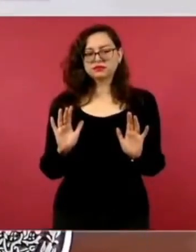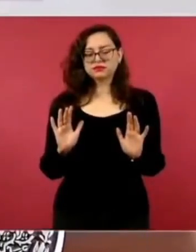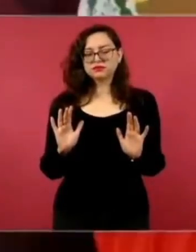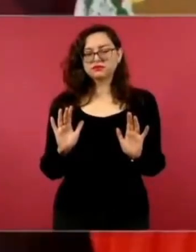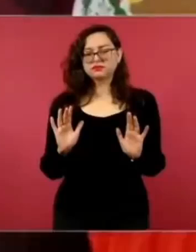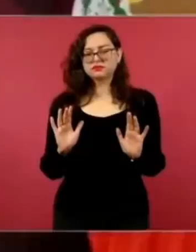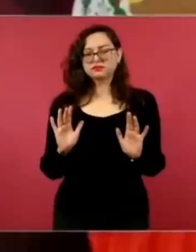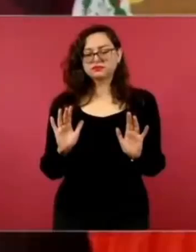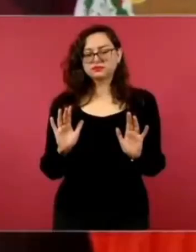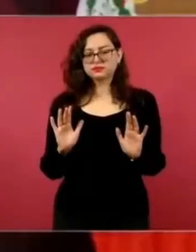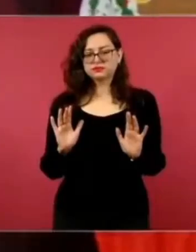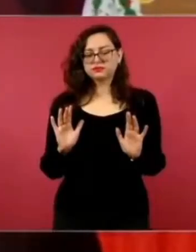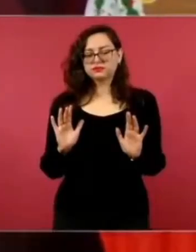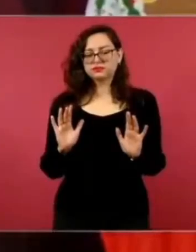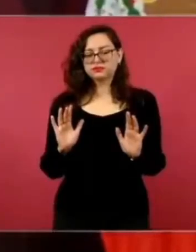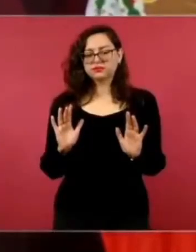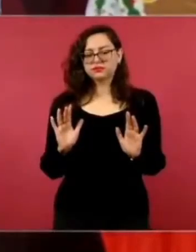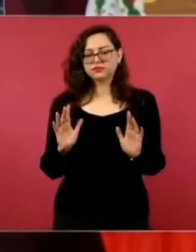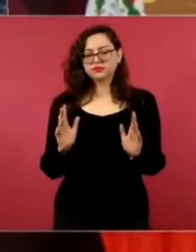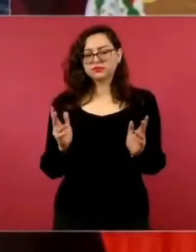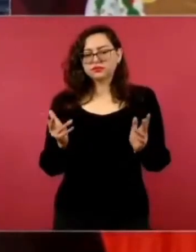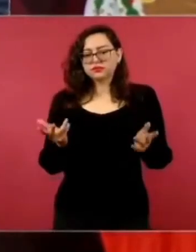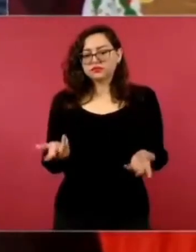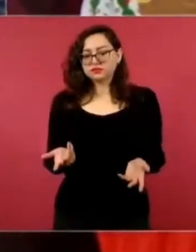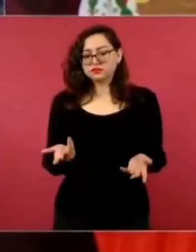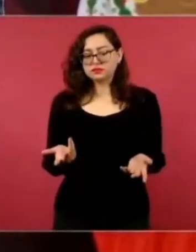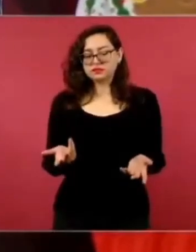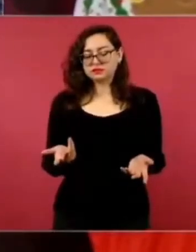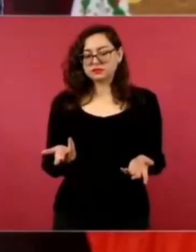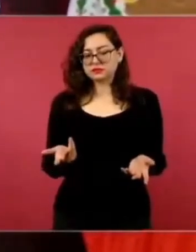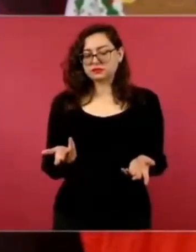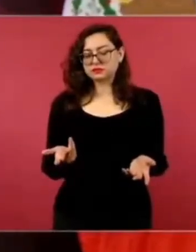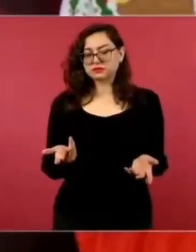encampanadores, los que sonsacaban a